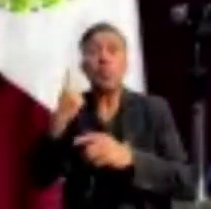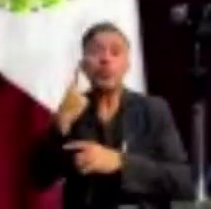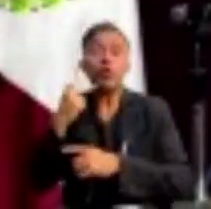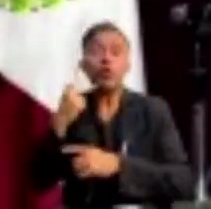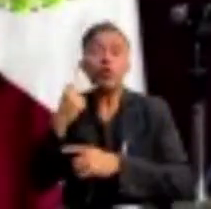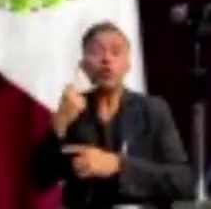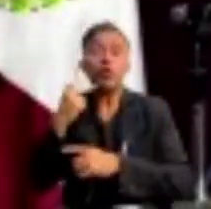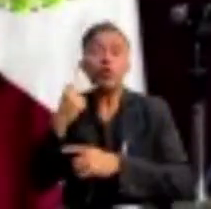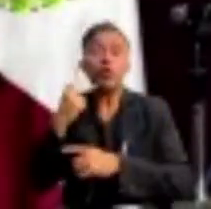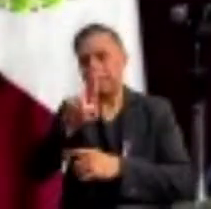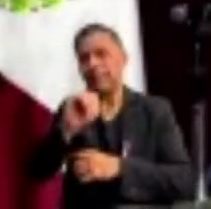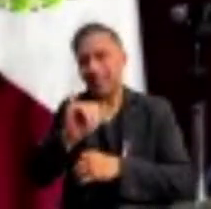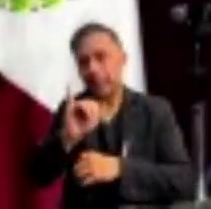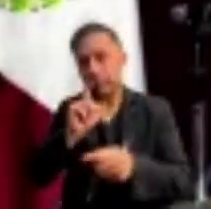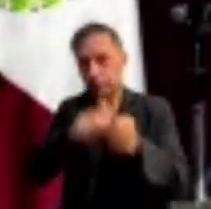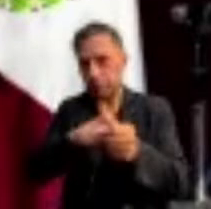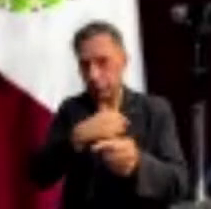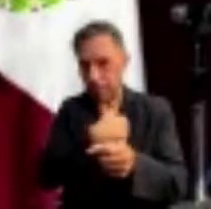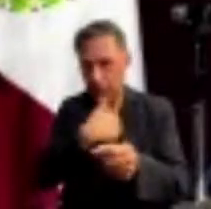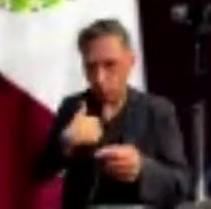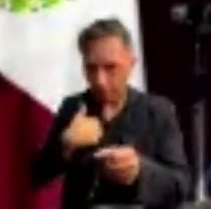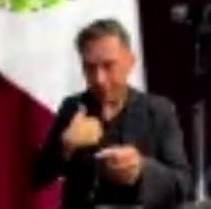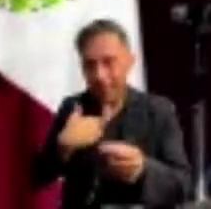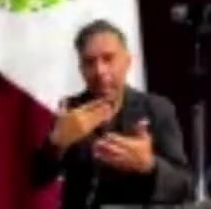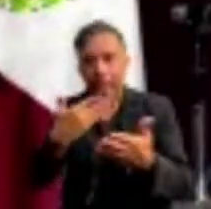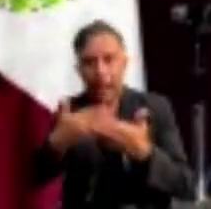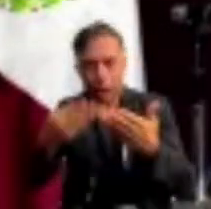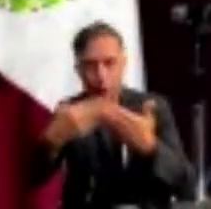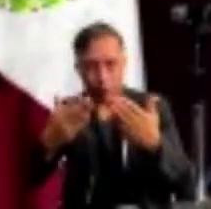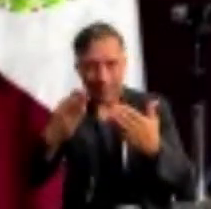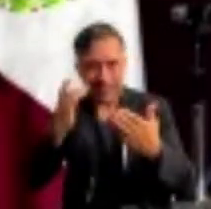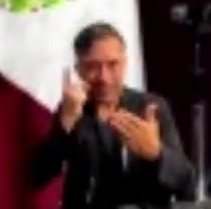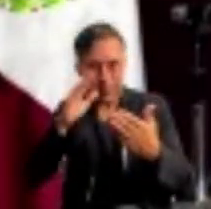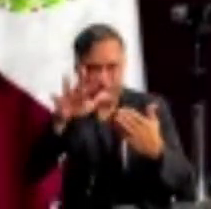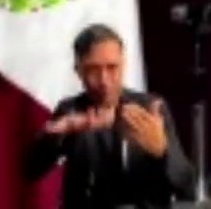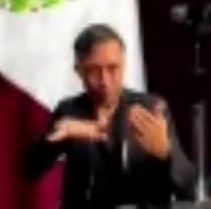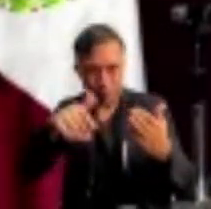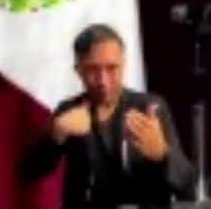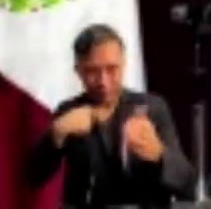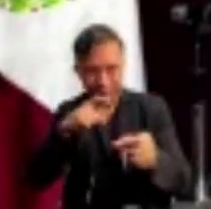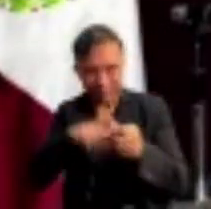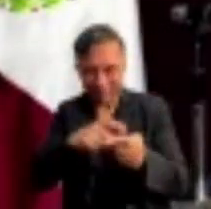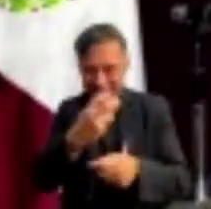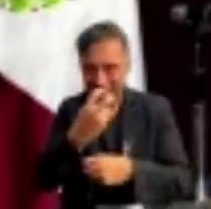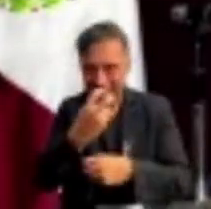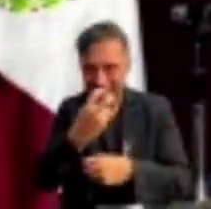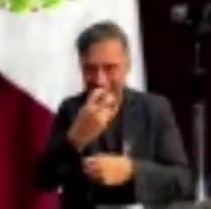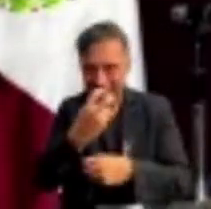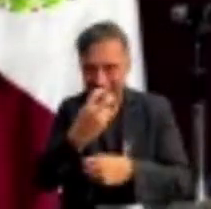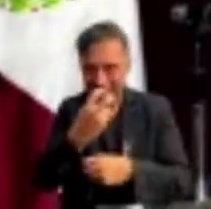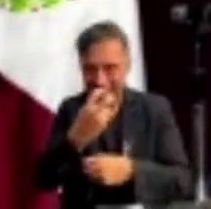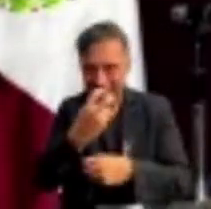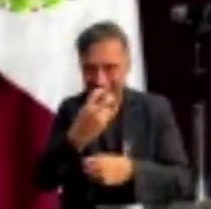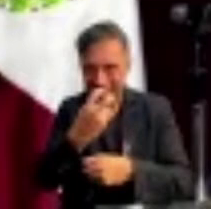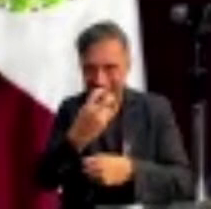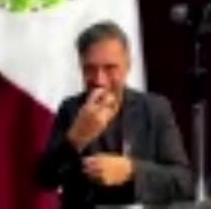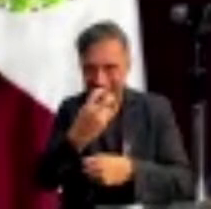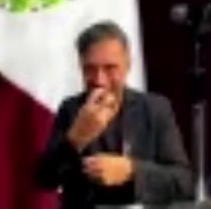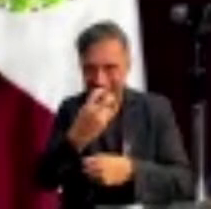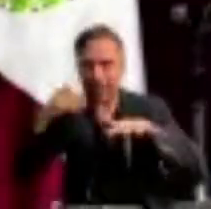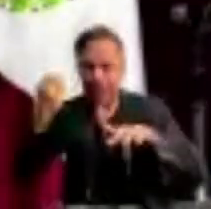revolucionario institucional de la presente legislatura Me permito someter a consideración de esta honorable asamblea